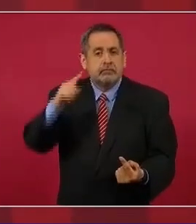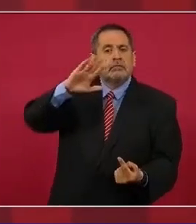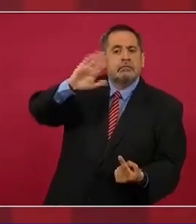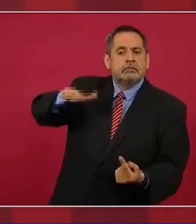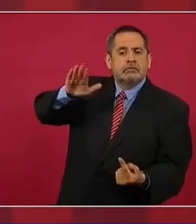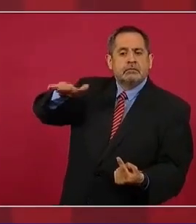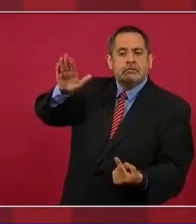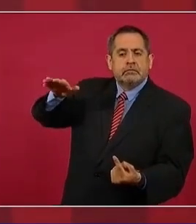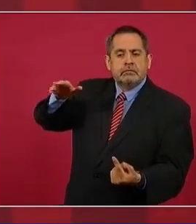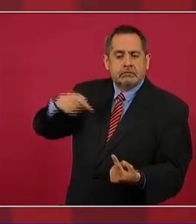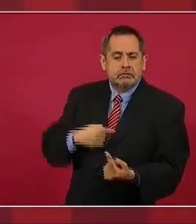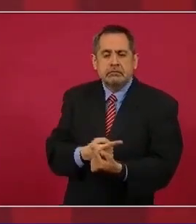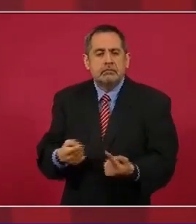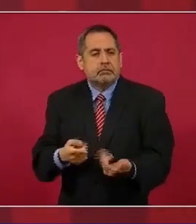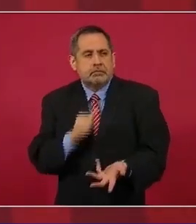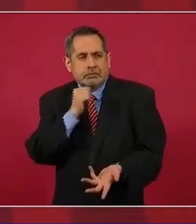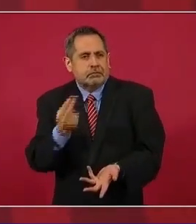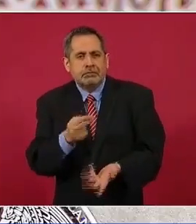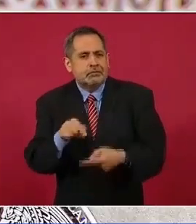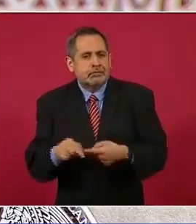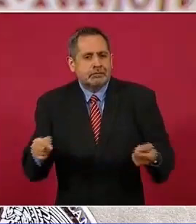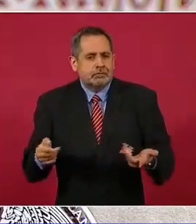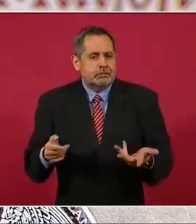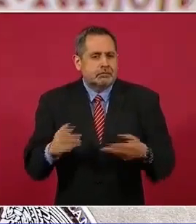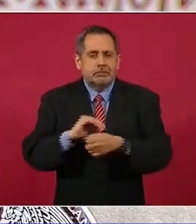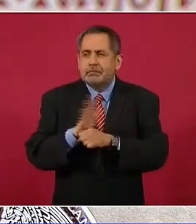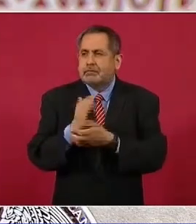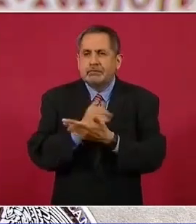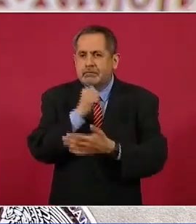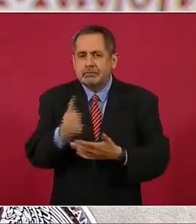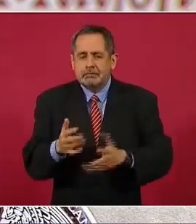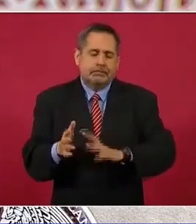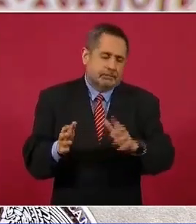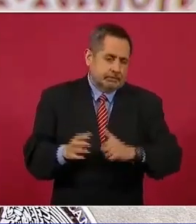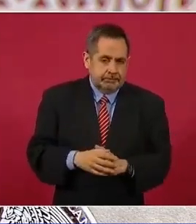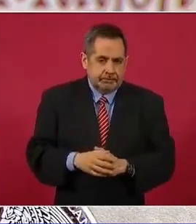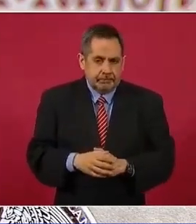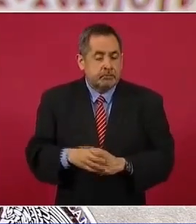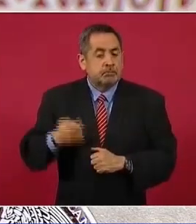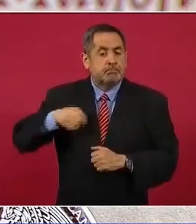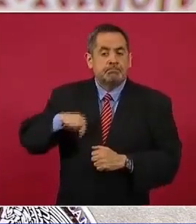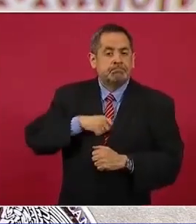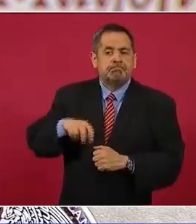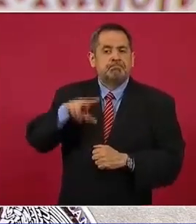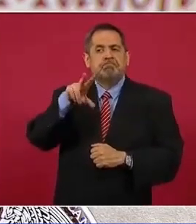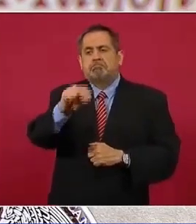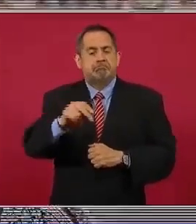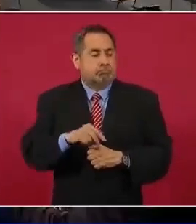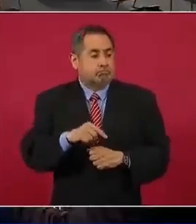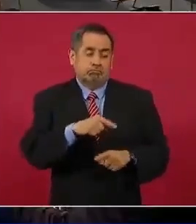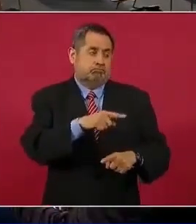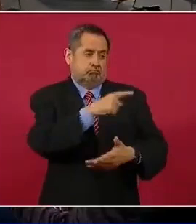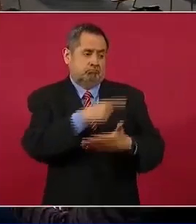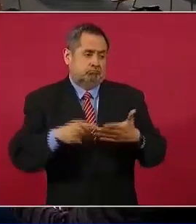la vacunación contra el virus SARS-CoV-2. Nunca hemos tenido resistencia u